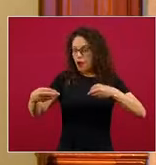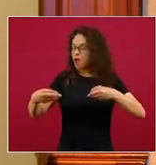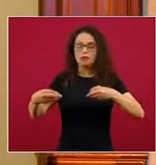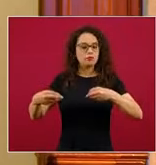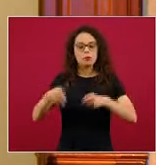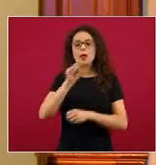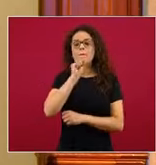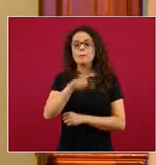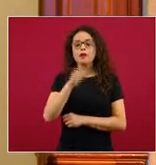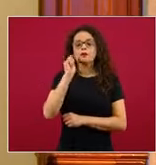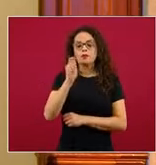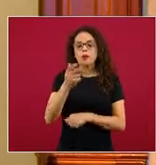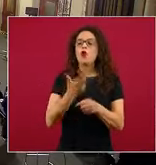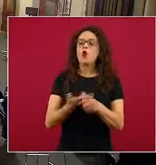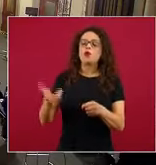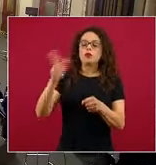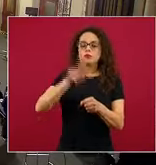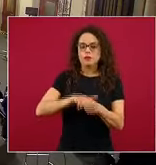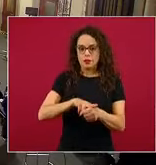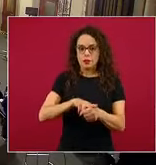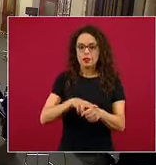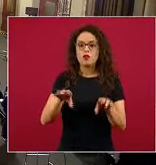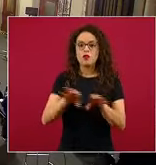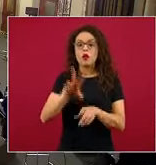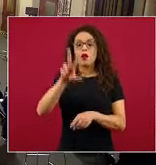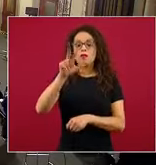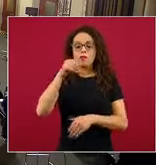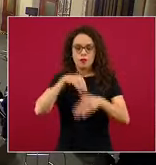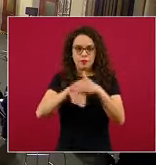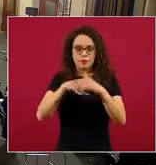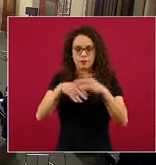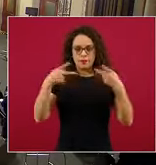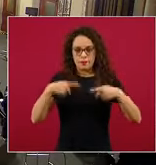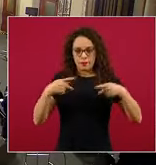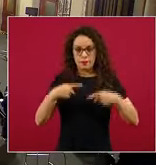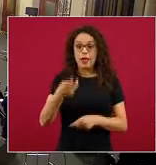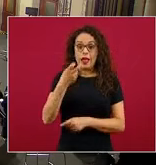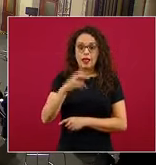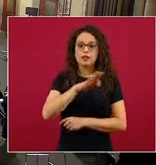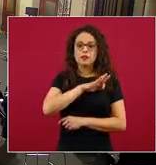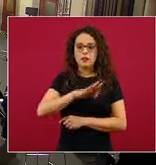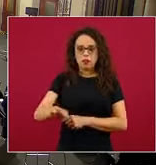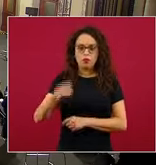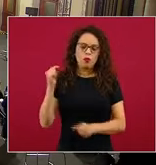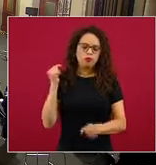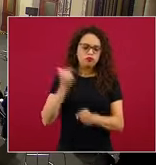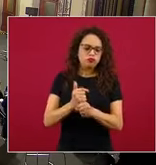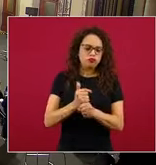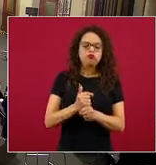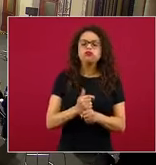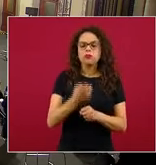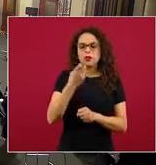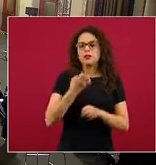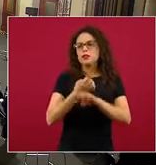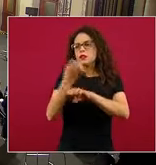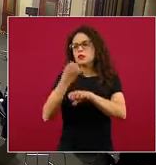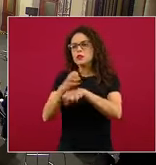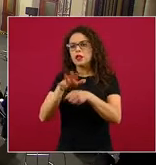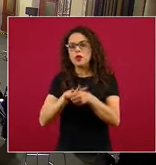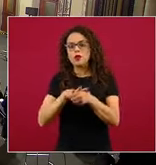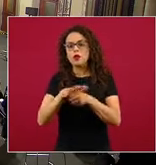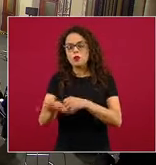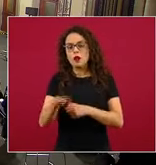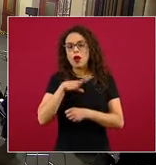el comportamiento hospitalario. Entonces podremos identificar qué entidades son las que están contribuyendo a este incremento que vemos en los